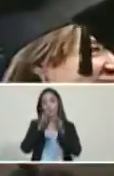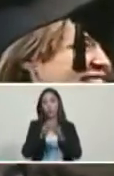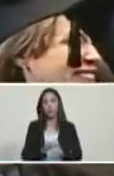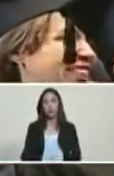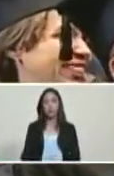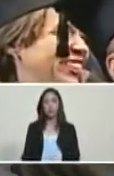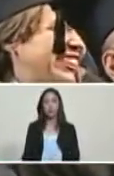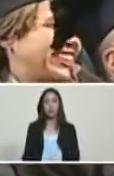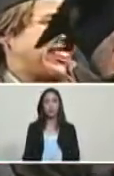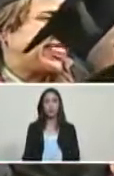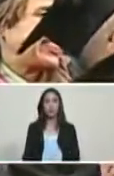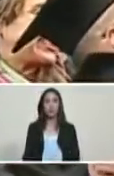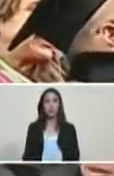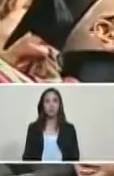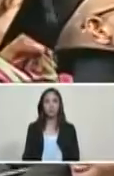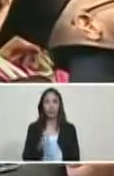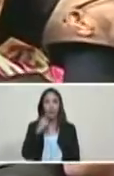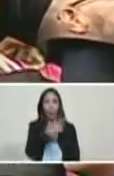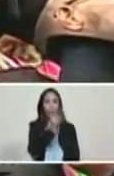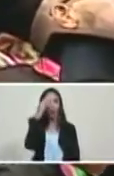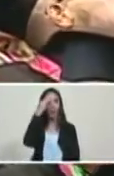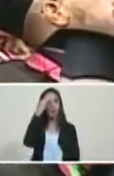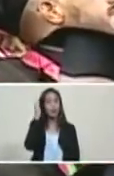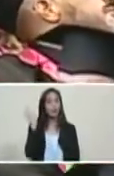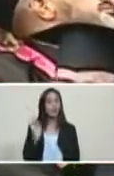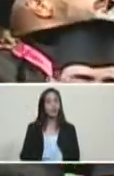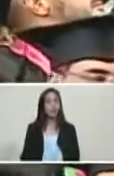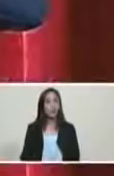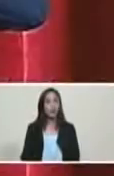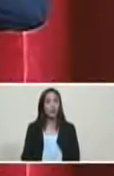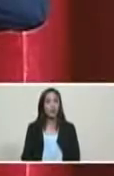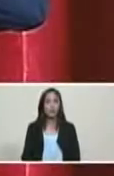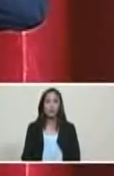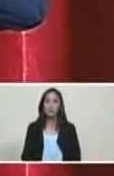Ustedes saben, ¿verdad? Si no, no estuviera yo parado aquí.